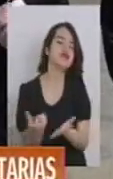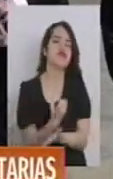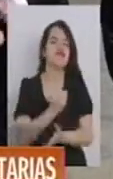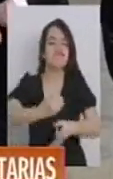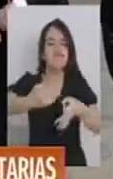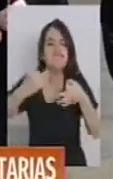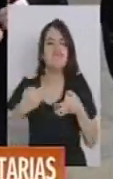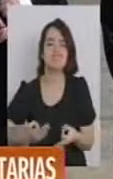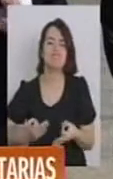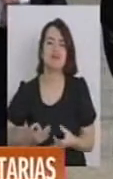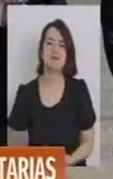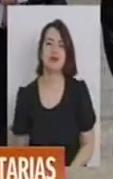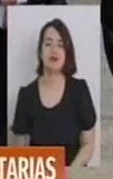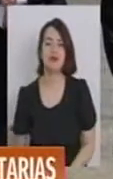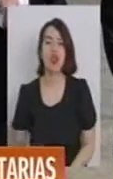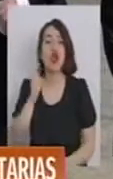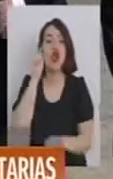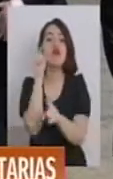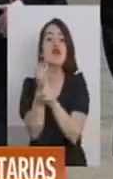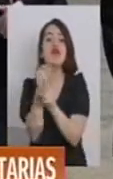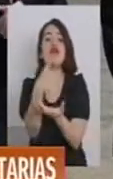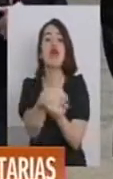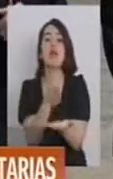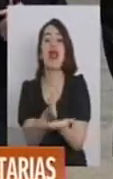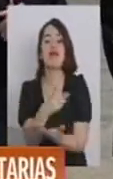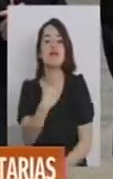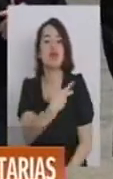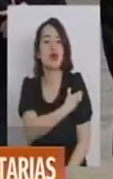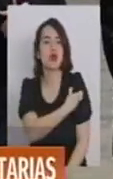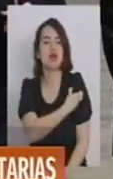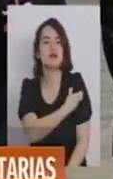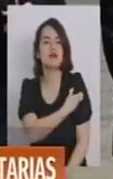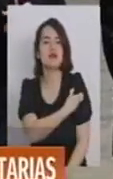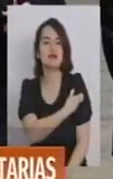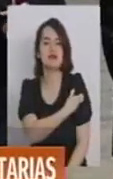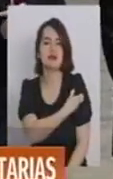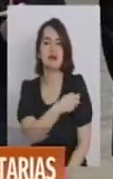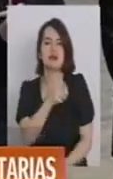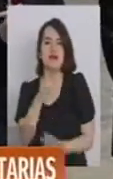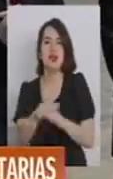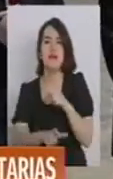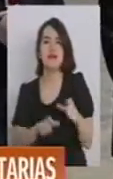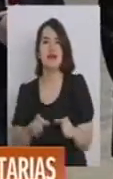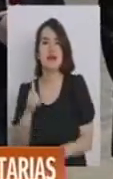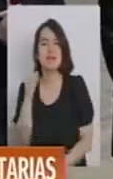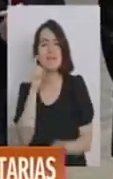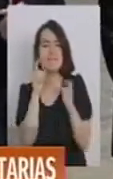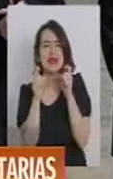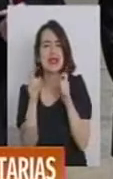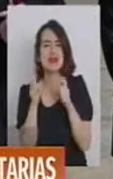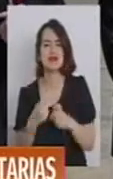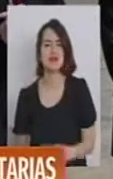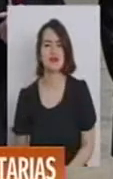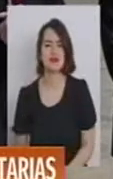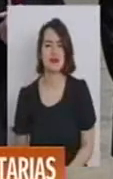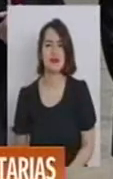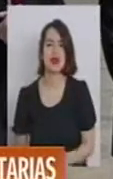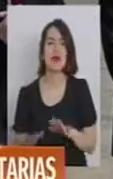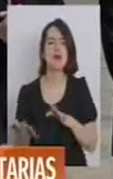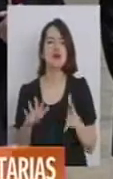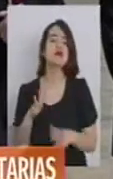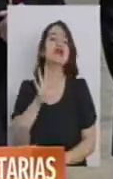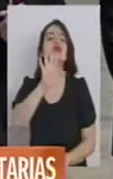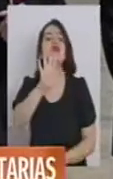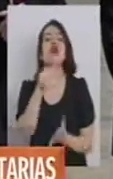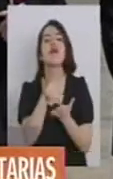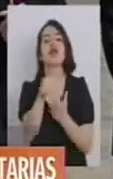adecuada. Porque la intención de este plan es vacunar a la población de riesgo, aproximadamente